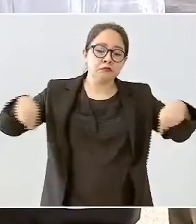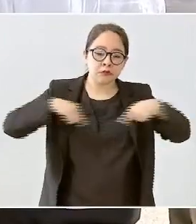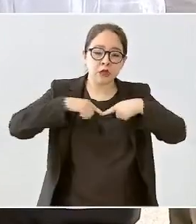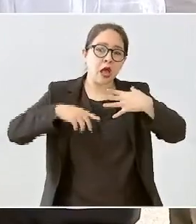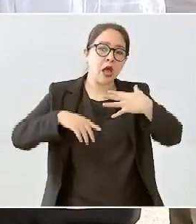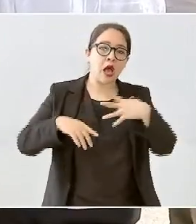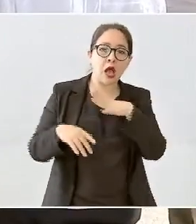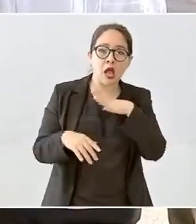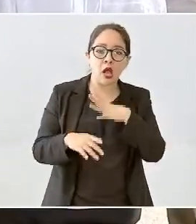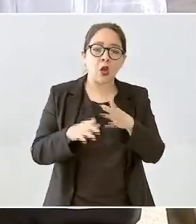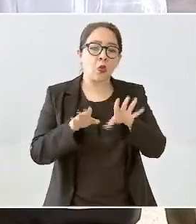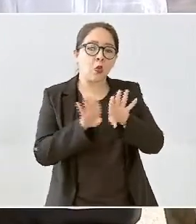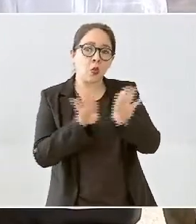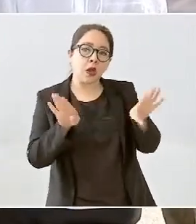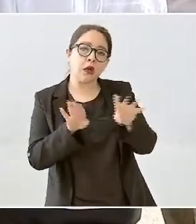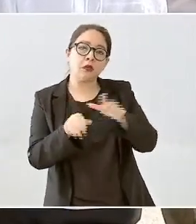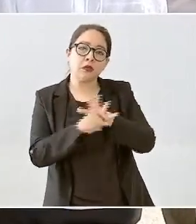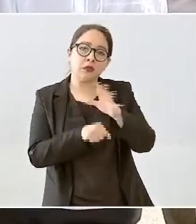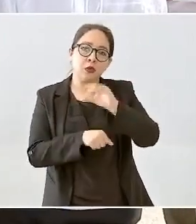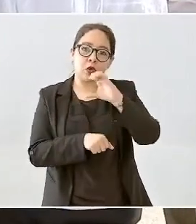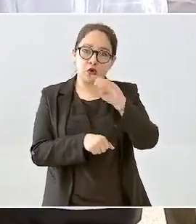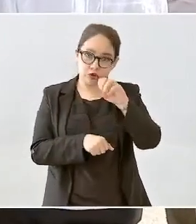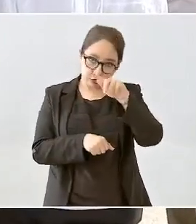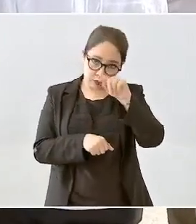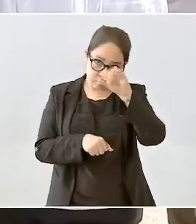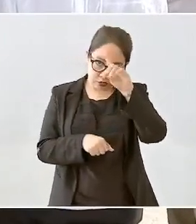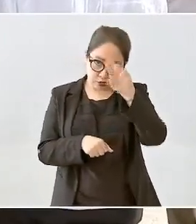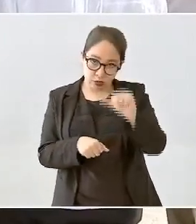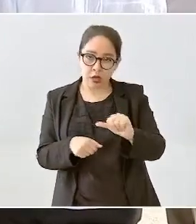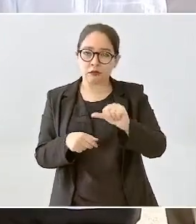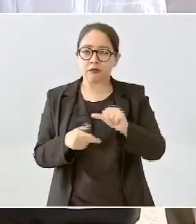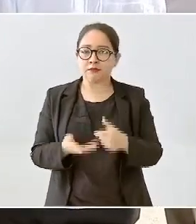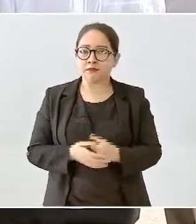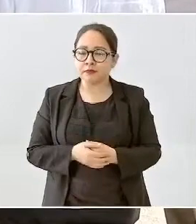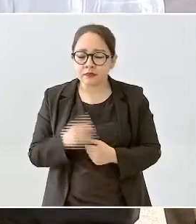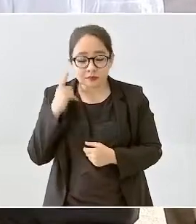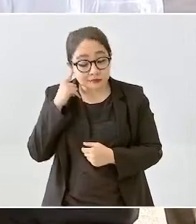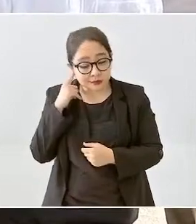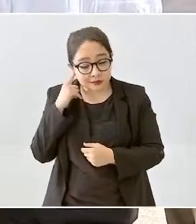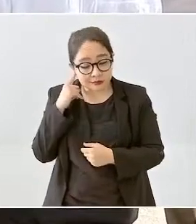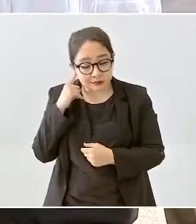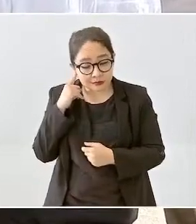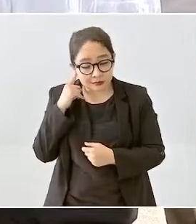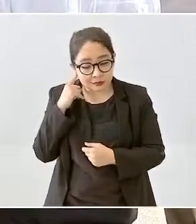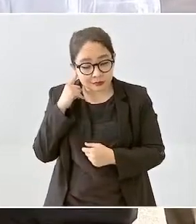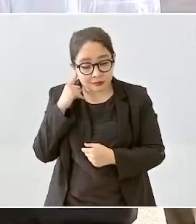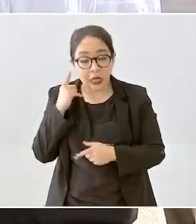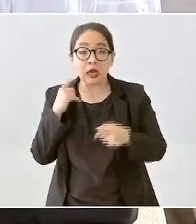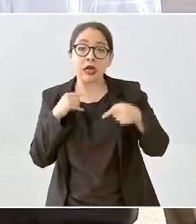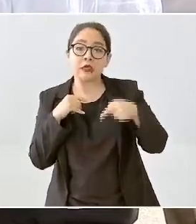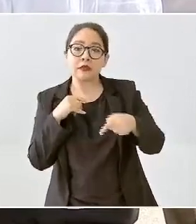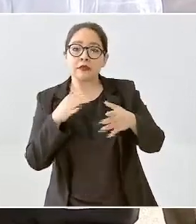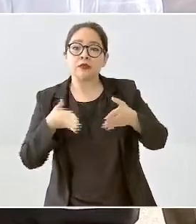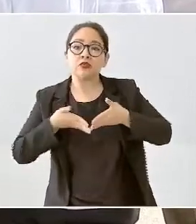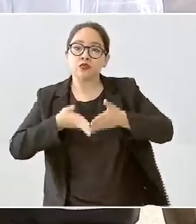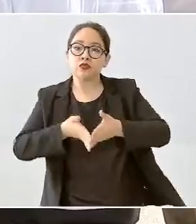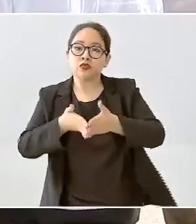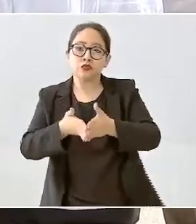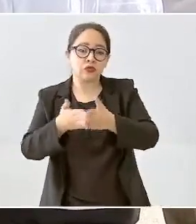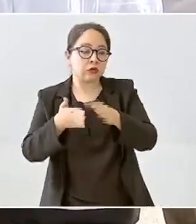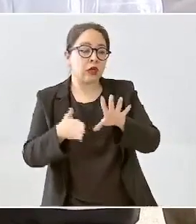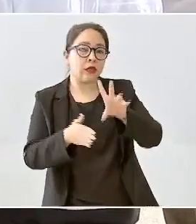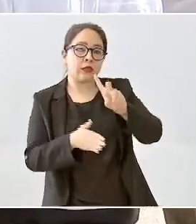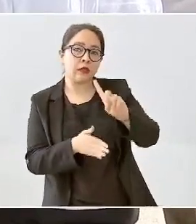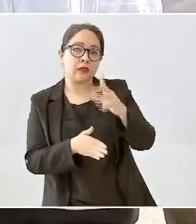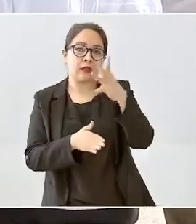cortadora, y 150,000 metros cúbicos son de dragado de mantenimiento. El puerto va a pasar en esta zona de 35